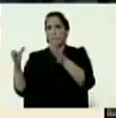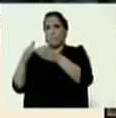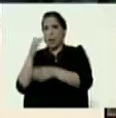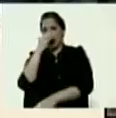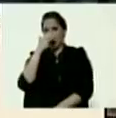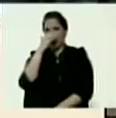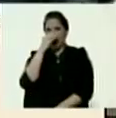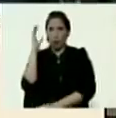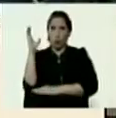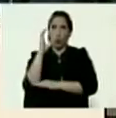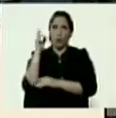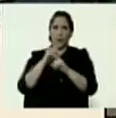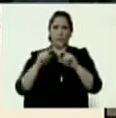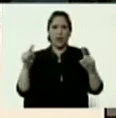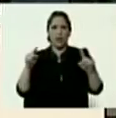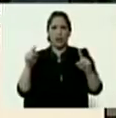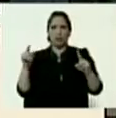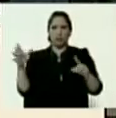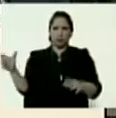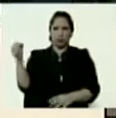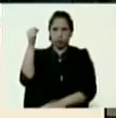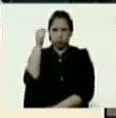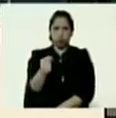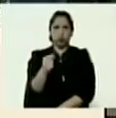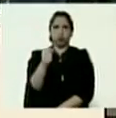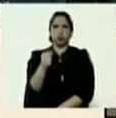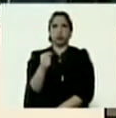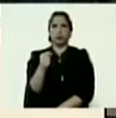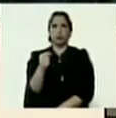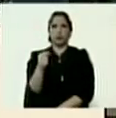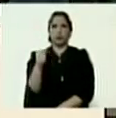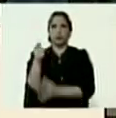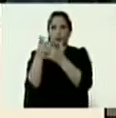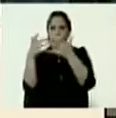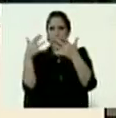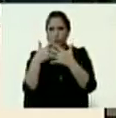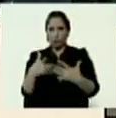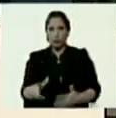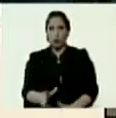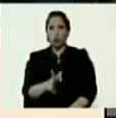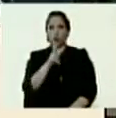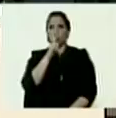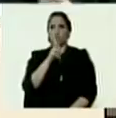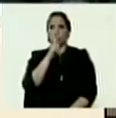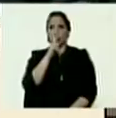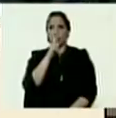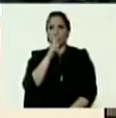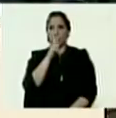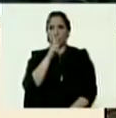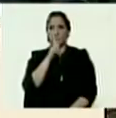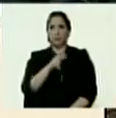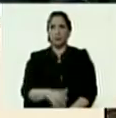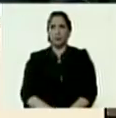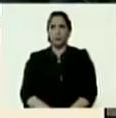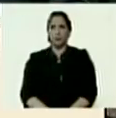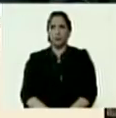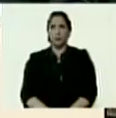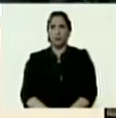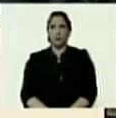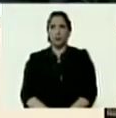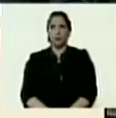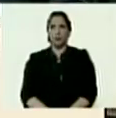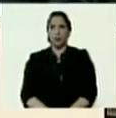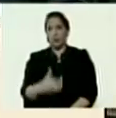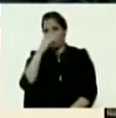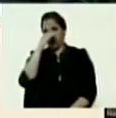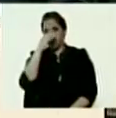Colombia para instaurar el expediente horrible, horrendo, espantoso de la parapolítica